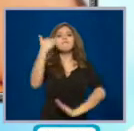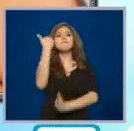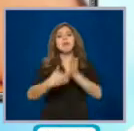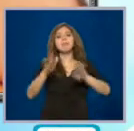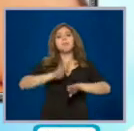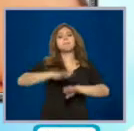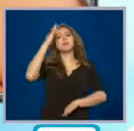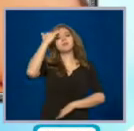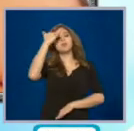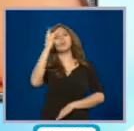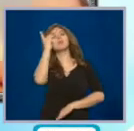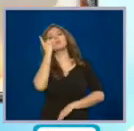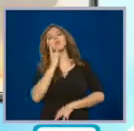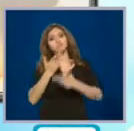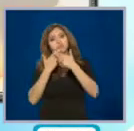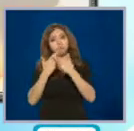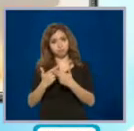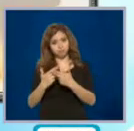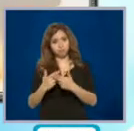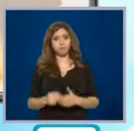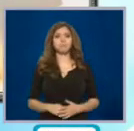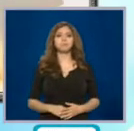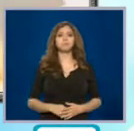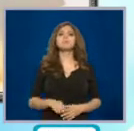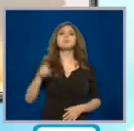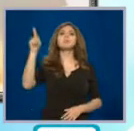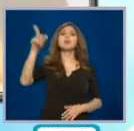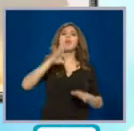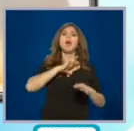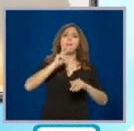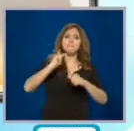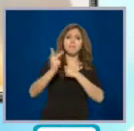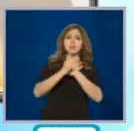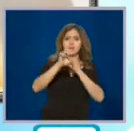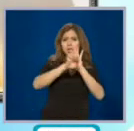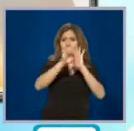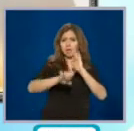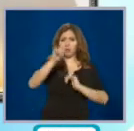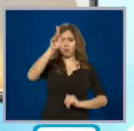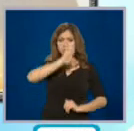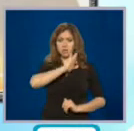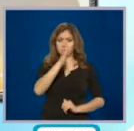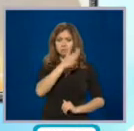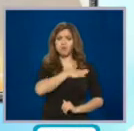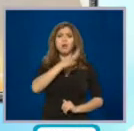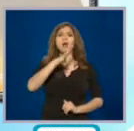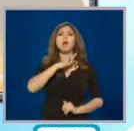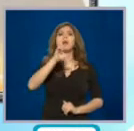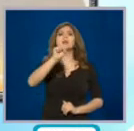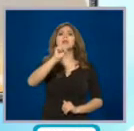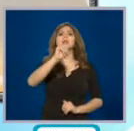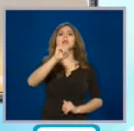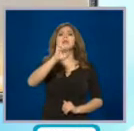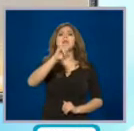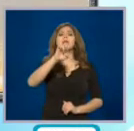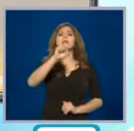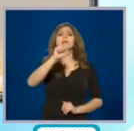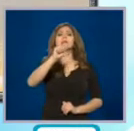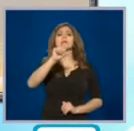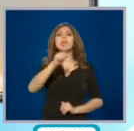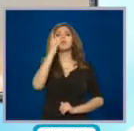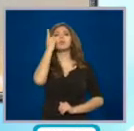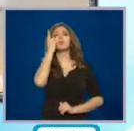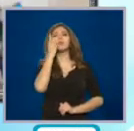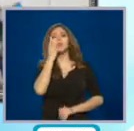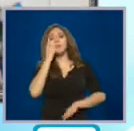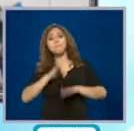suficiente. Sí, no están descansando. Y Karen, ¿no? hay países como España, por ejemplo, que están acostumbrados a dormir la siesta, porque efectivamente dicen que rinde